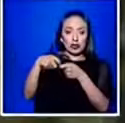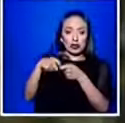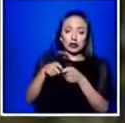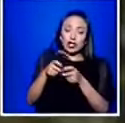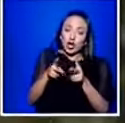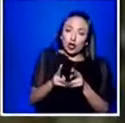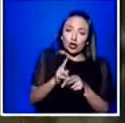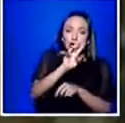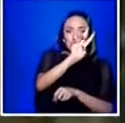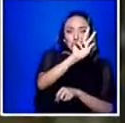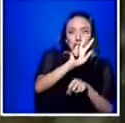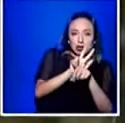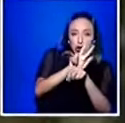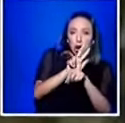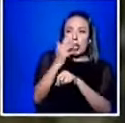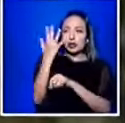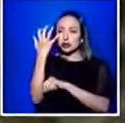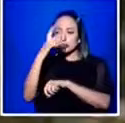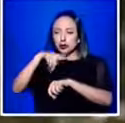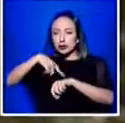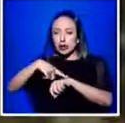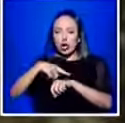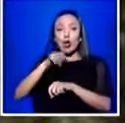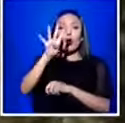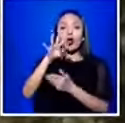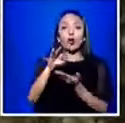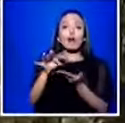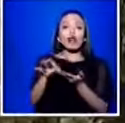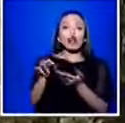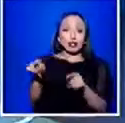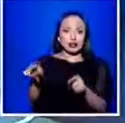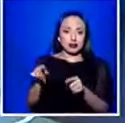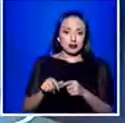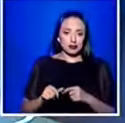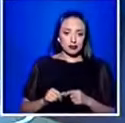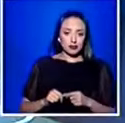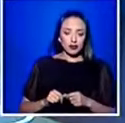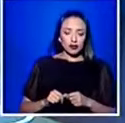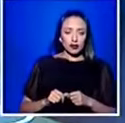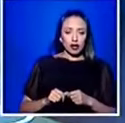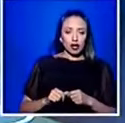de entre 3 y 15 horas en 4 parroquias de Quito.